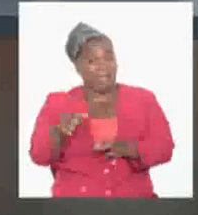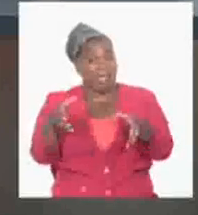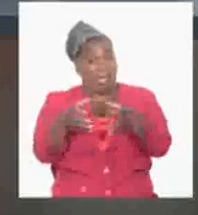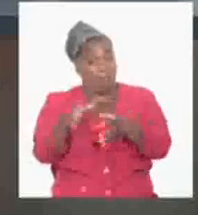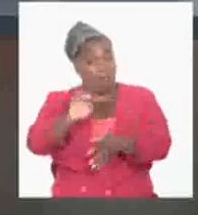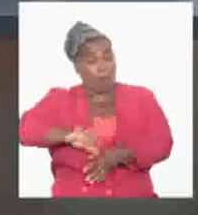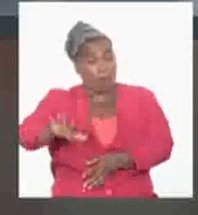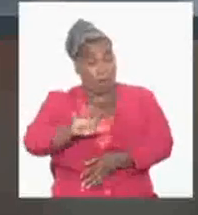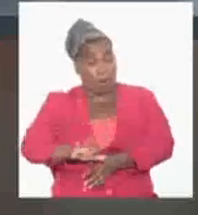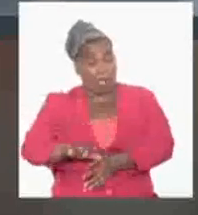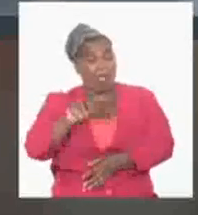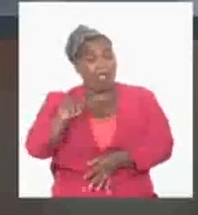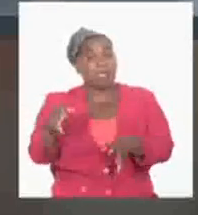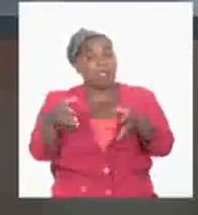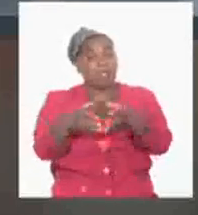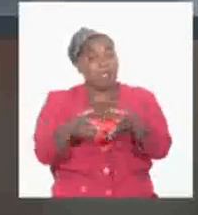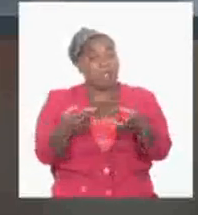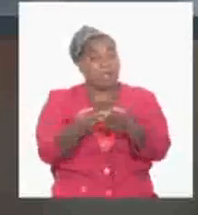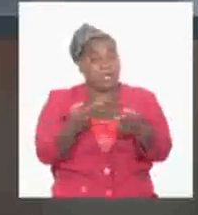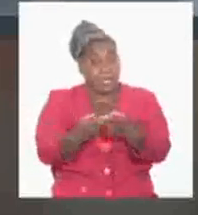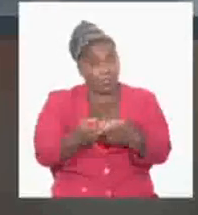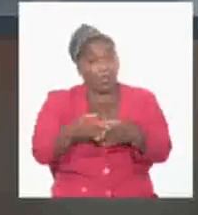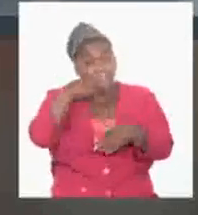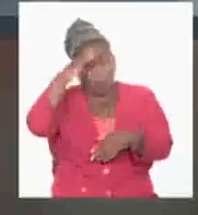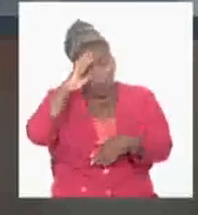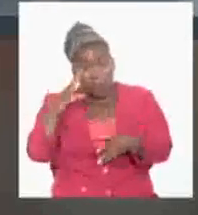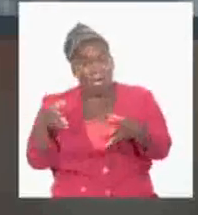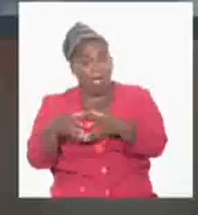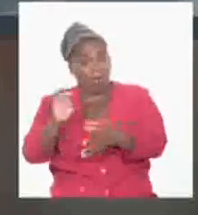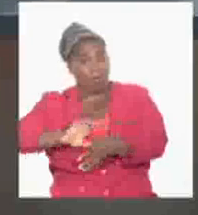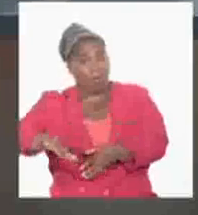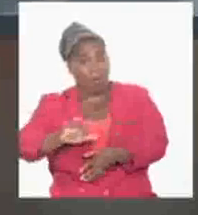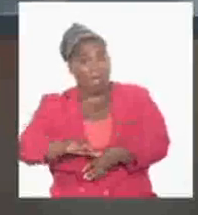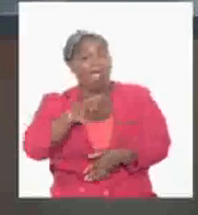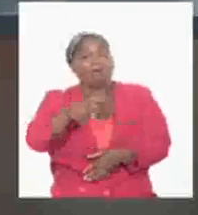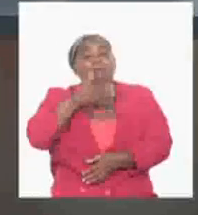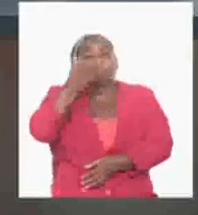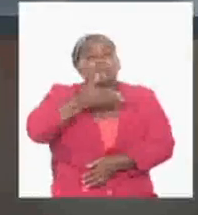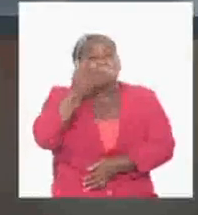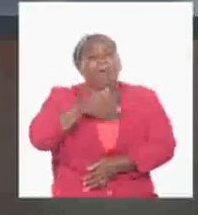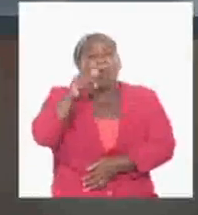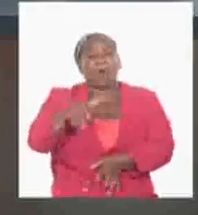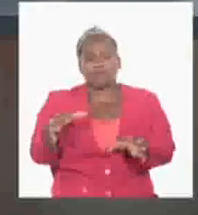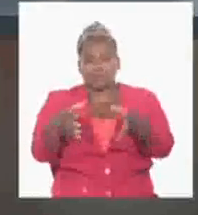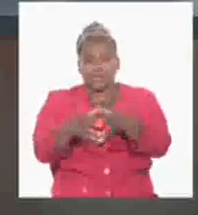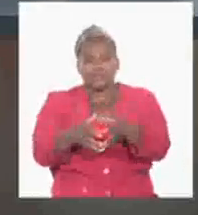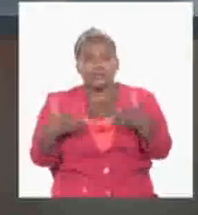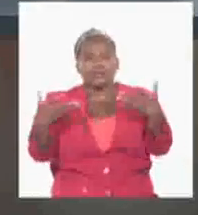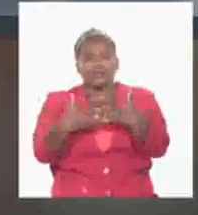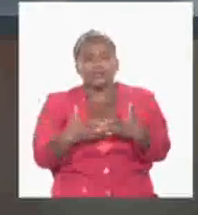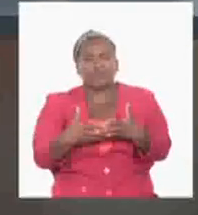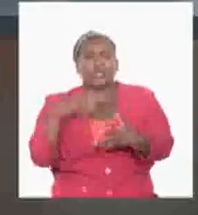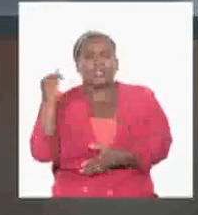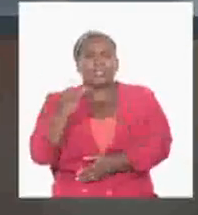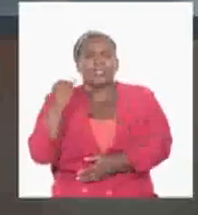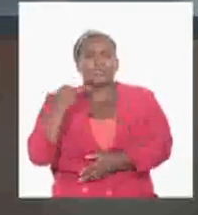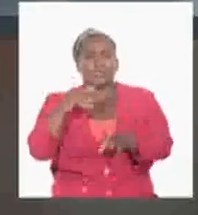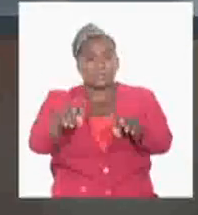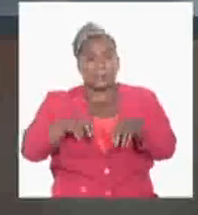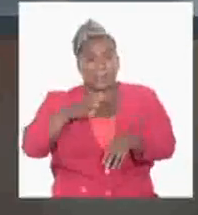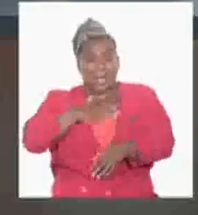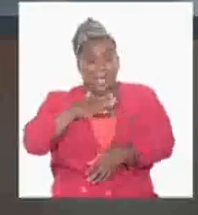Conjunto Cuba-Unión Europea. En una declaración publicada hoy, la Comisión de Relaciones Internacionales de nuestra Asamblea enfatizó, y